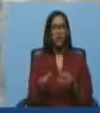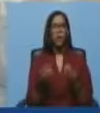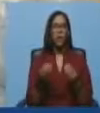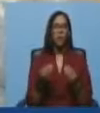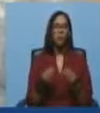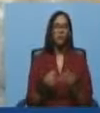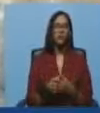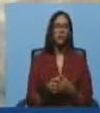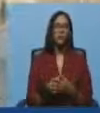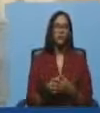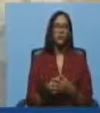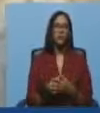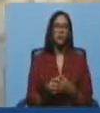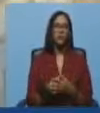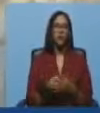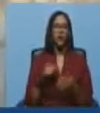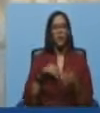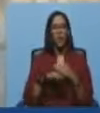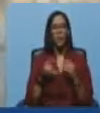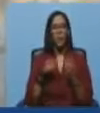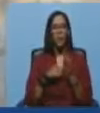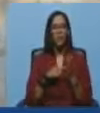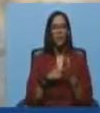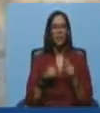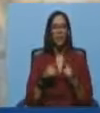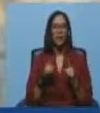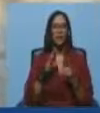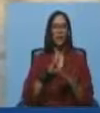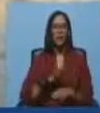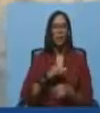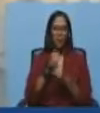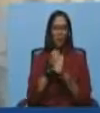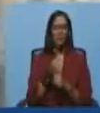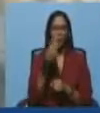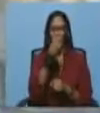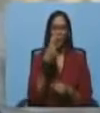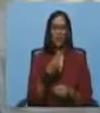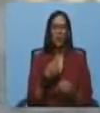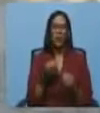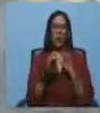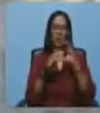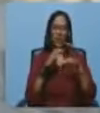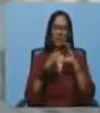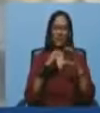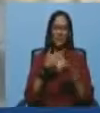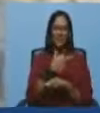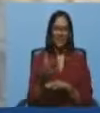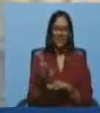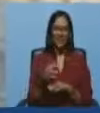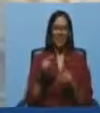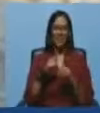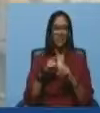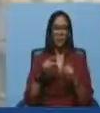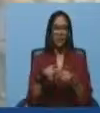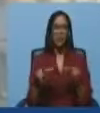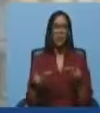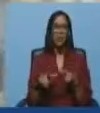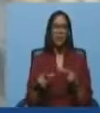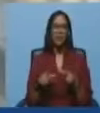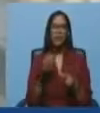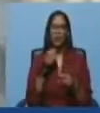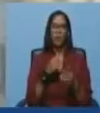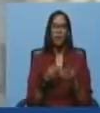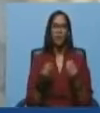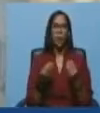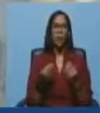quizás nos quedó por allí pendiente, pero estaremos comprometidos a seguir comunicando a través de 360 este tipo de espacios en el que, bueno,